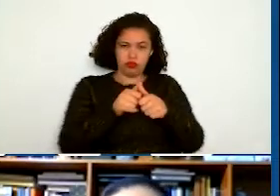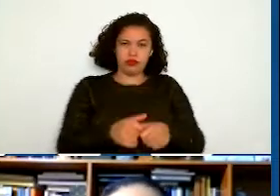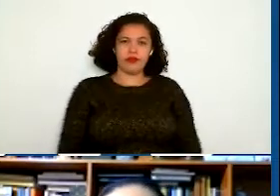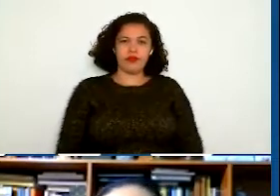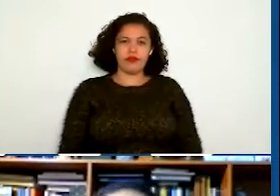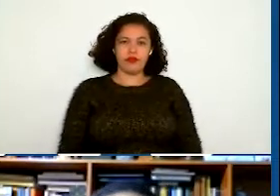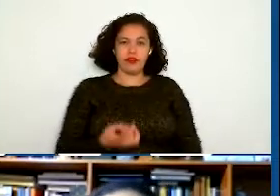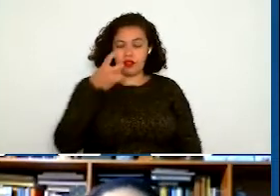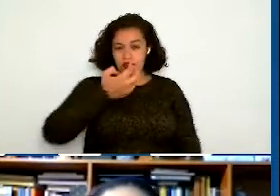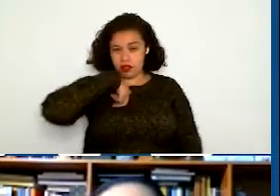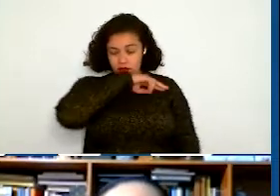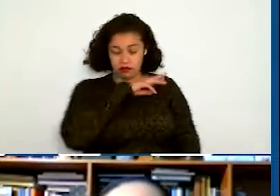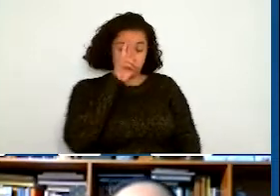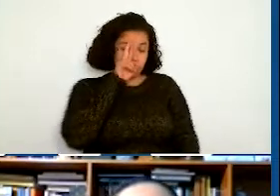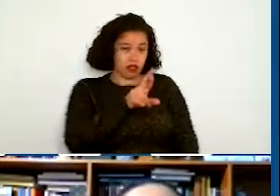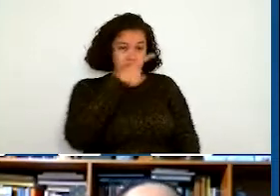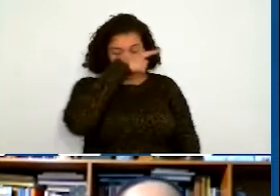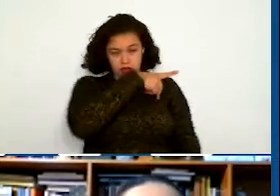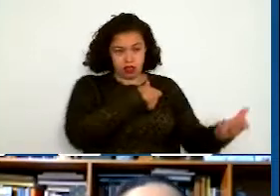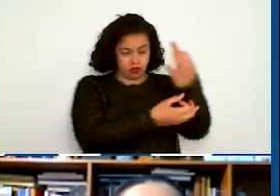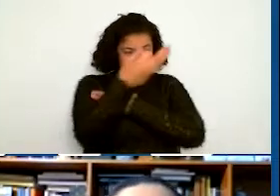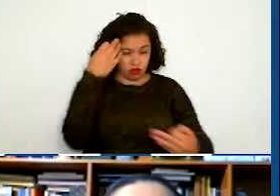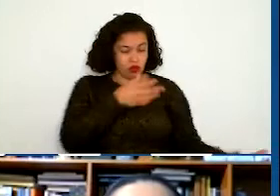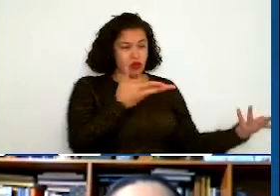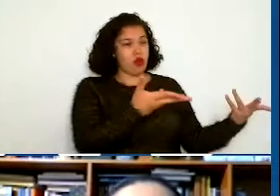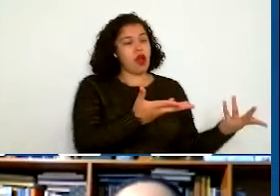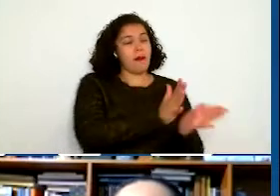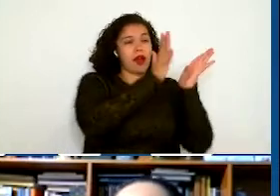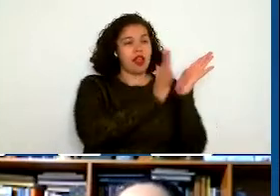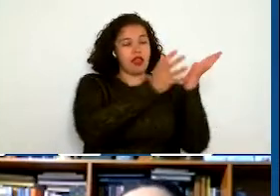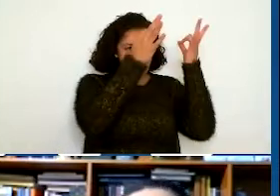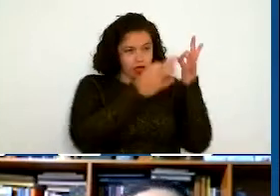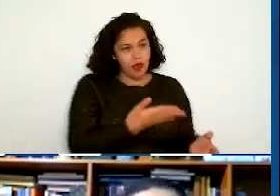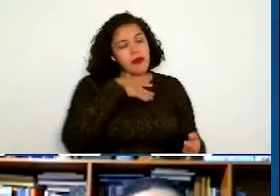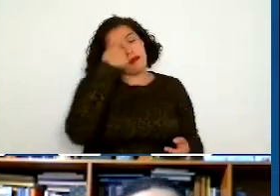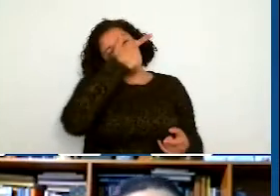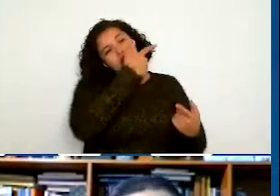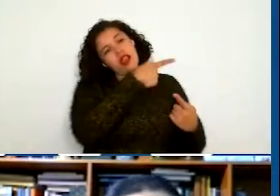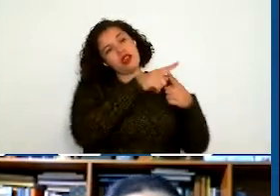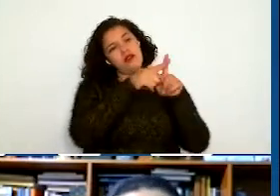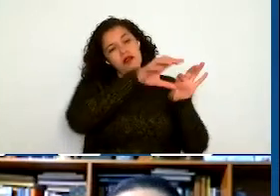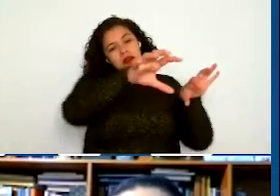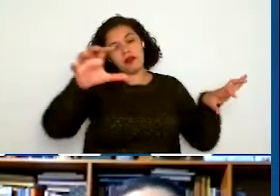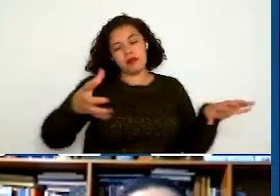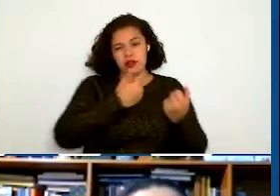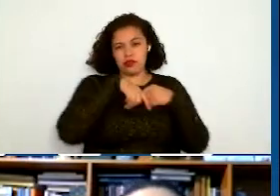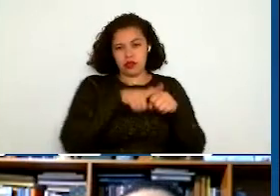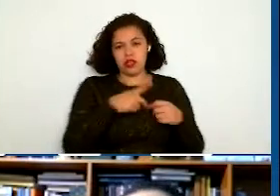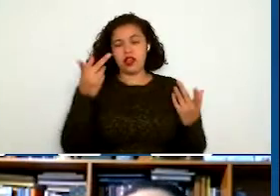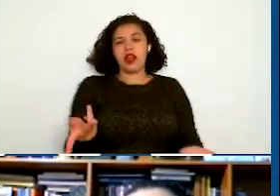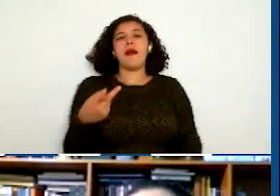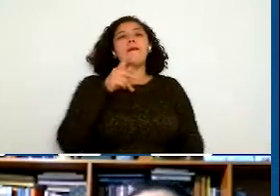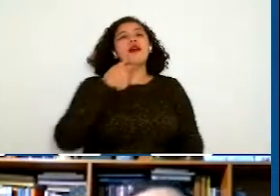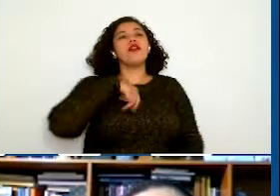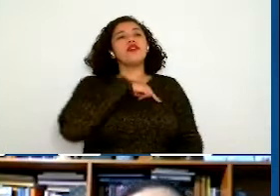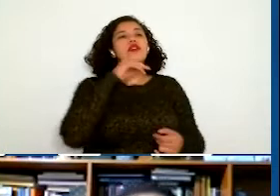a ser el resultado de una cooperación efectiva entre diversos actores sociales. Y aquí no